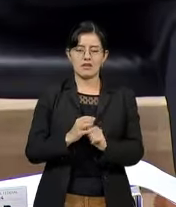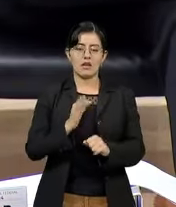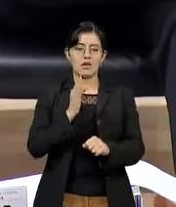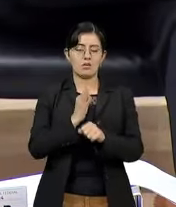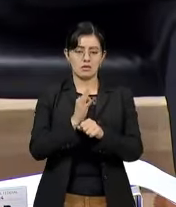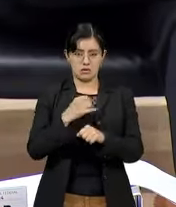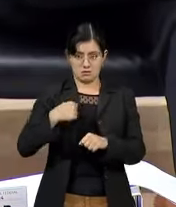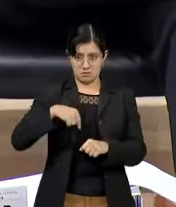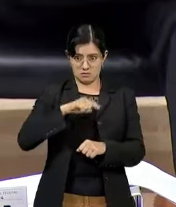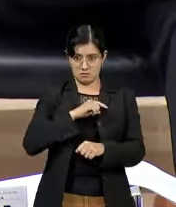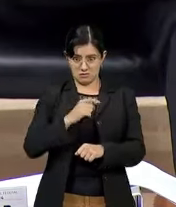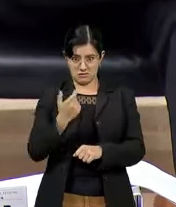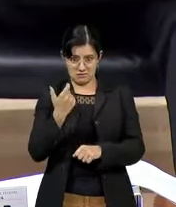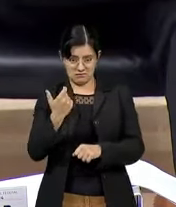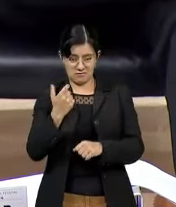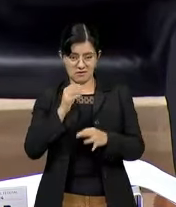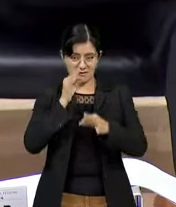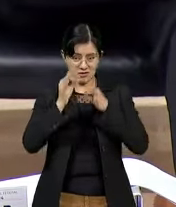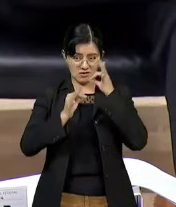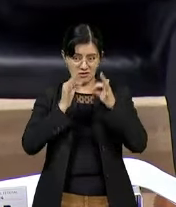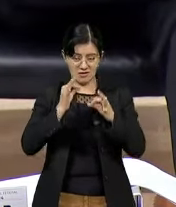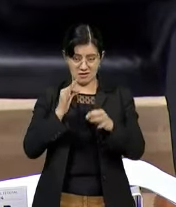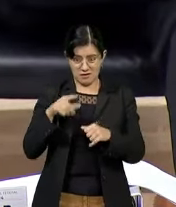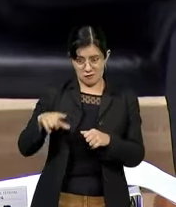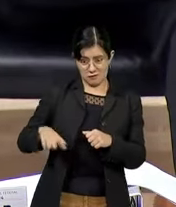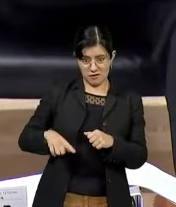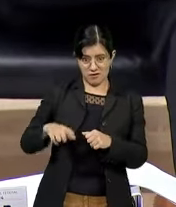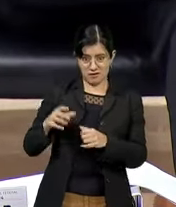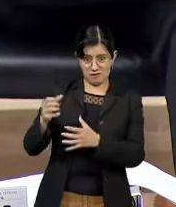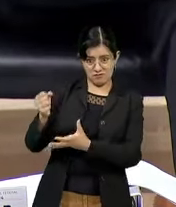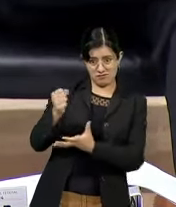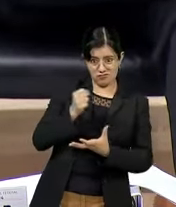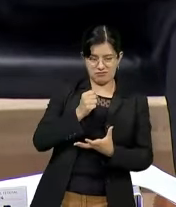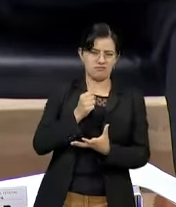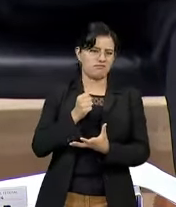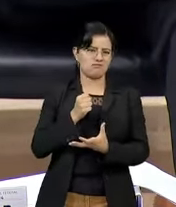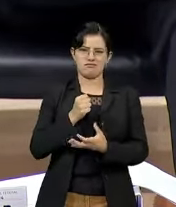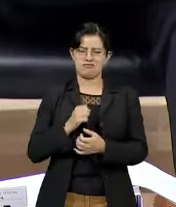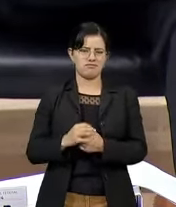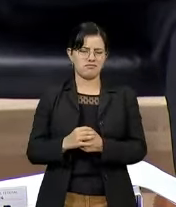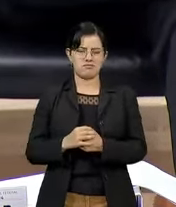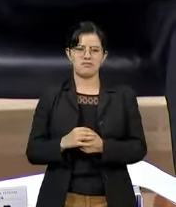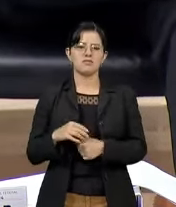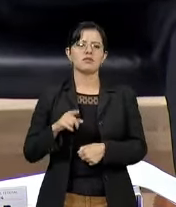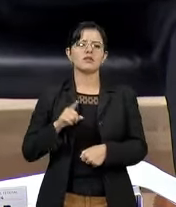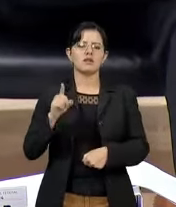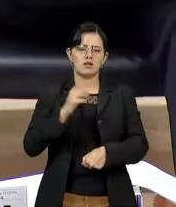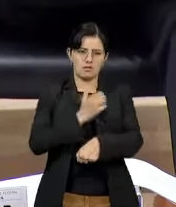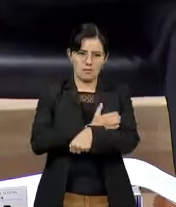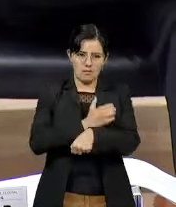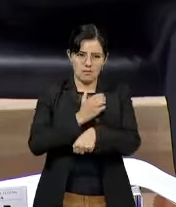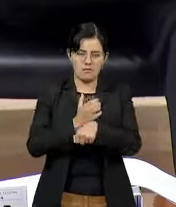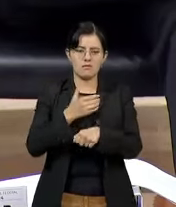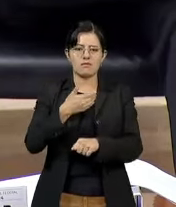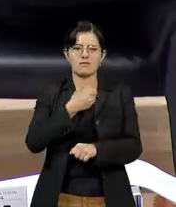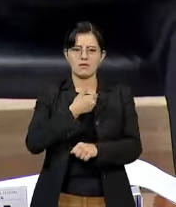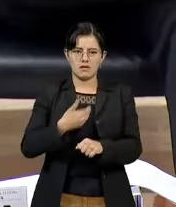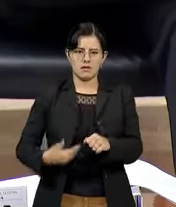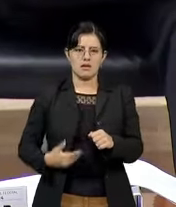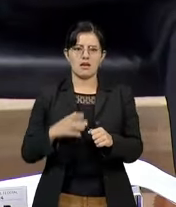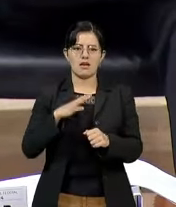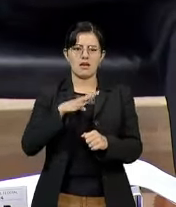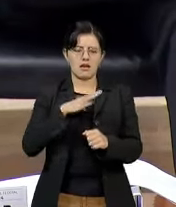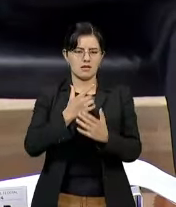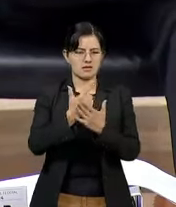usando en la campaña de de recursos públicos compañero presidente presenta un paquete de reformas constitucionales como